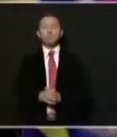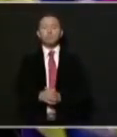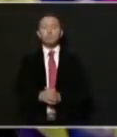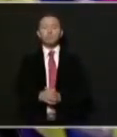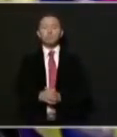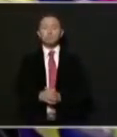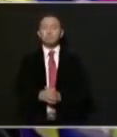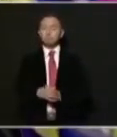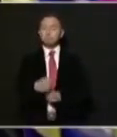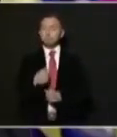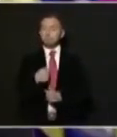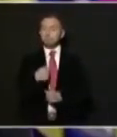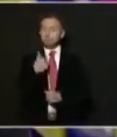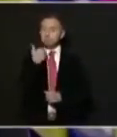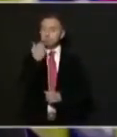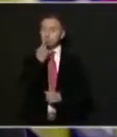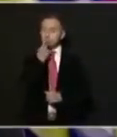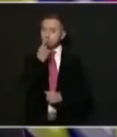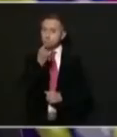por